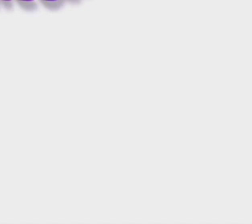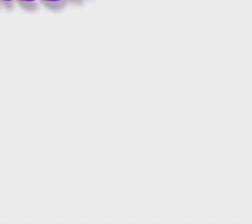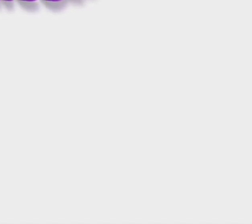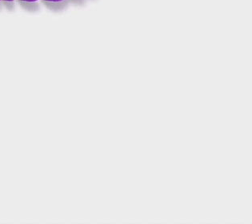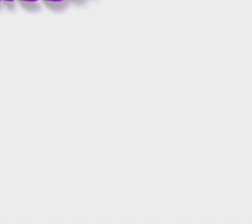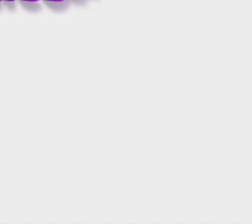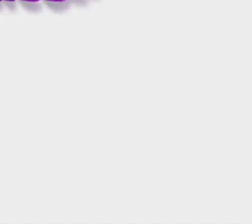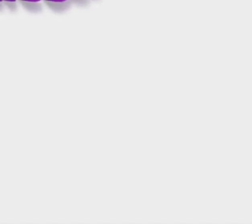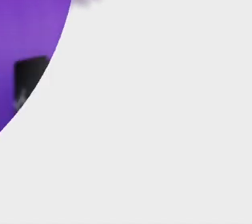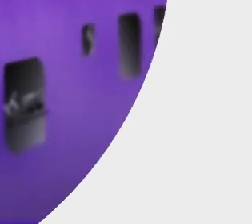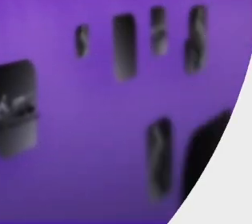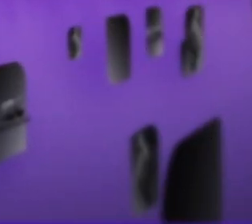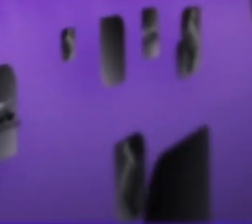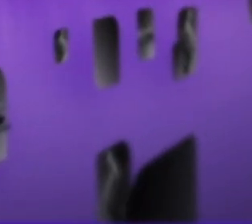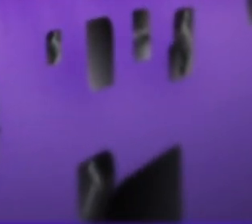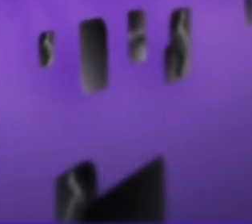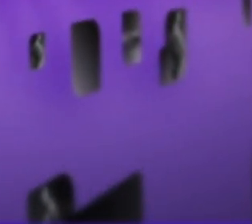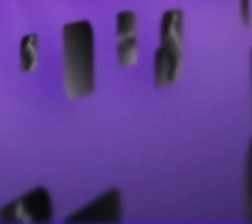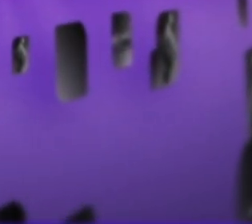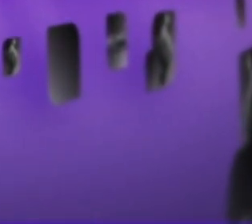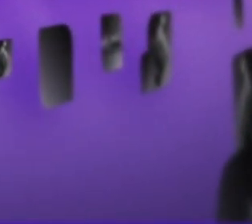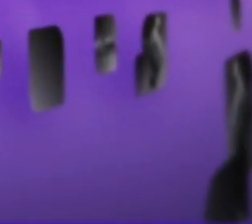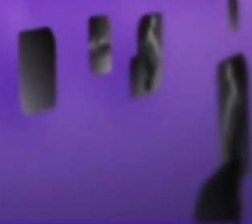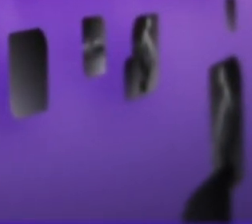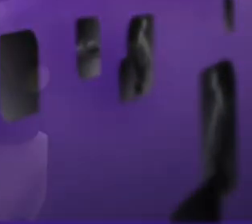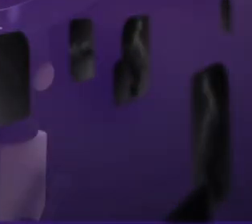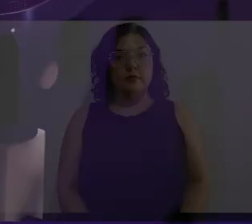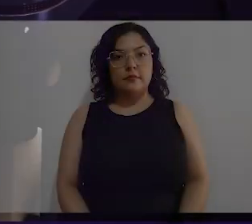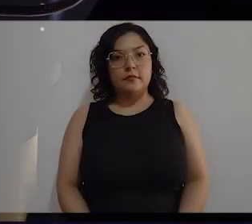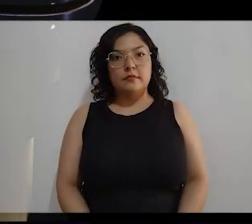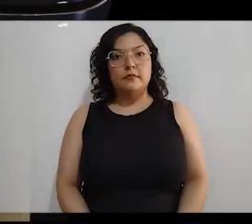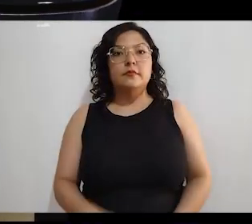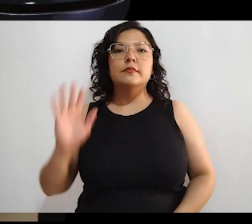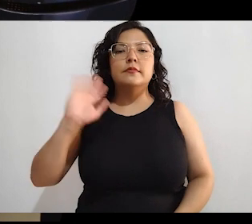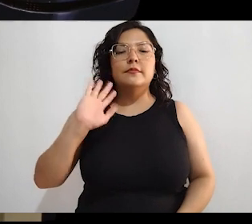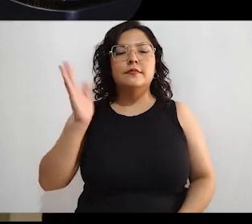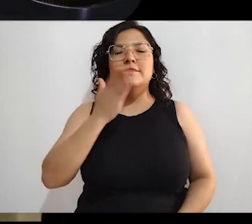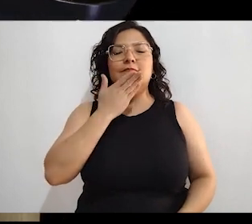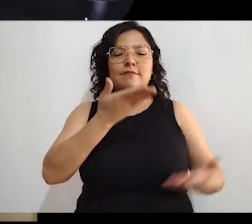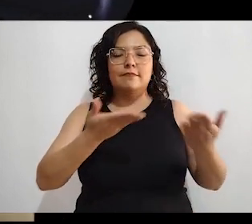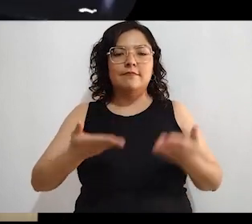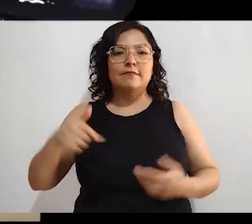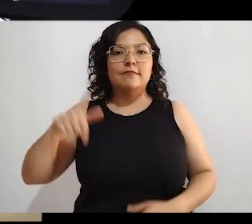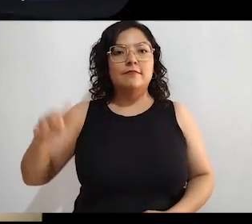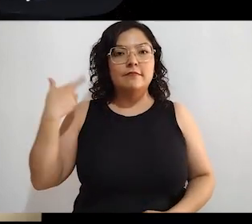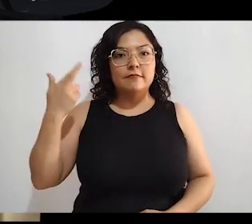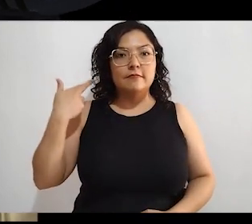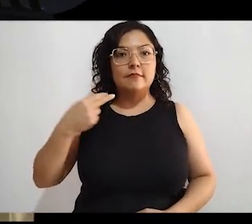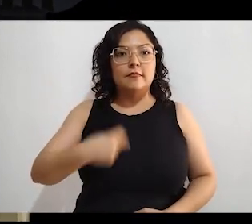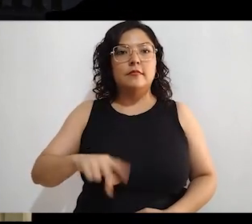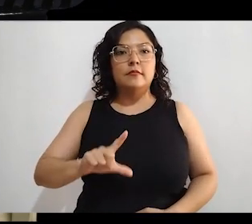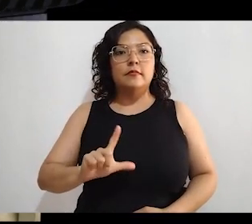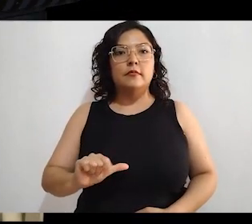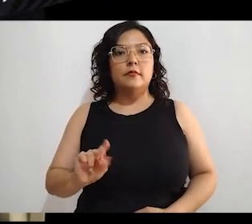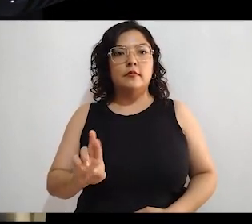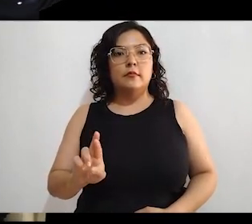Los temas democrático-electorales al alcance de la ciudadanía. Hola, ¿qué tal? Bienvenidos a su programa La Urna,